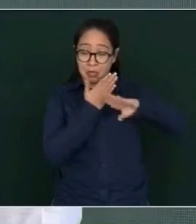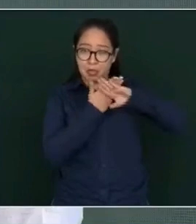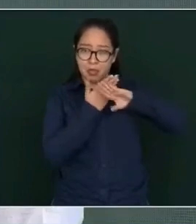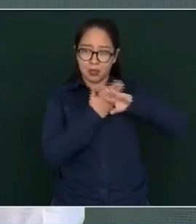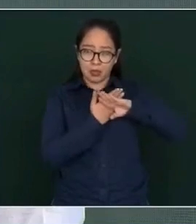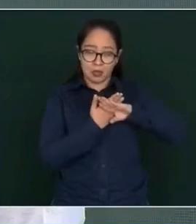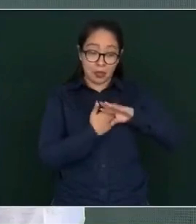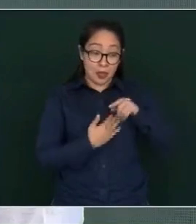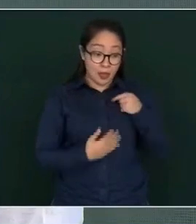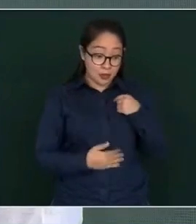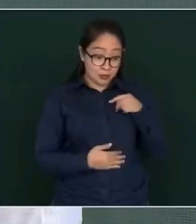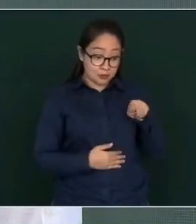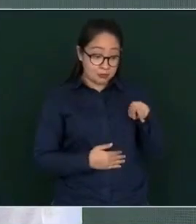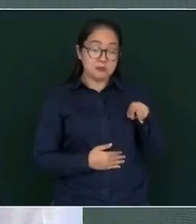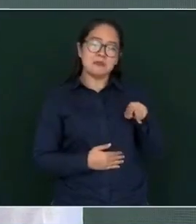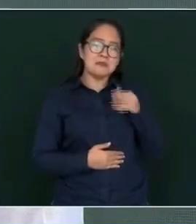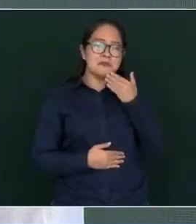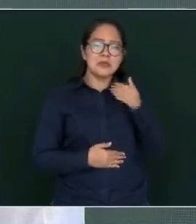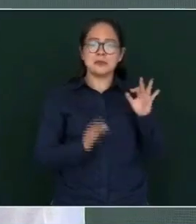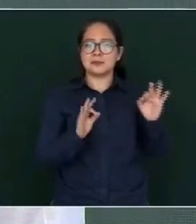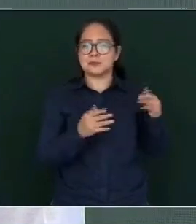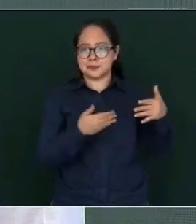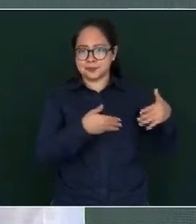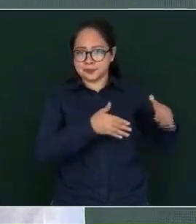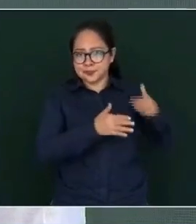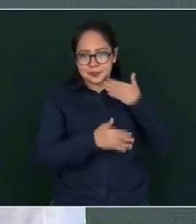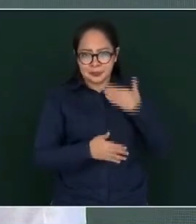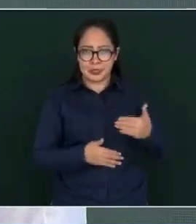Ni un paso atrás, ni siquiera para tomar impulso.